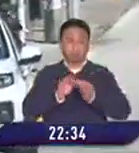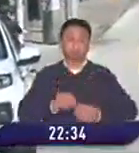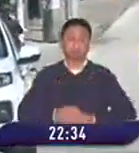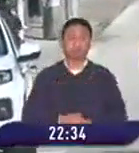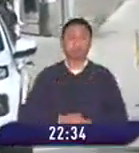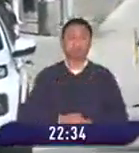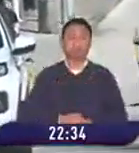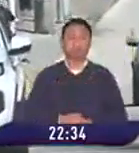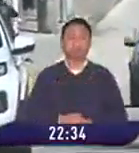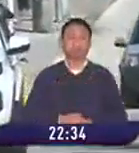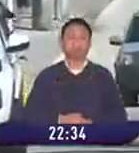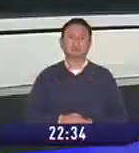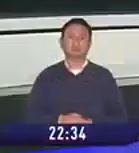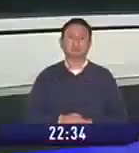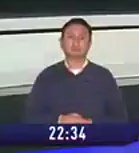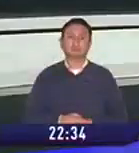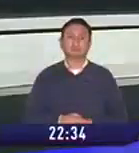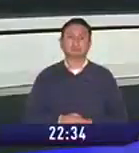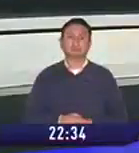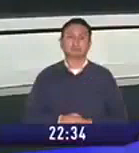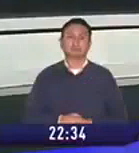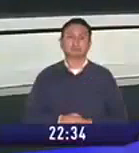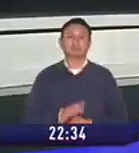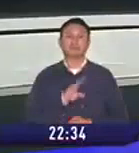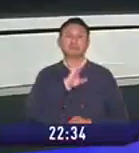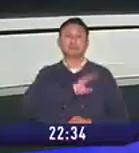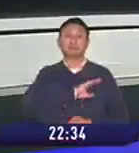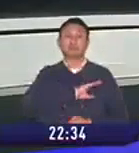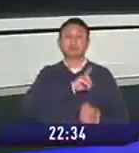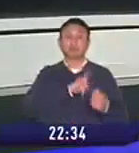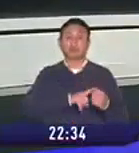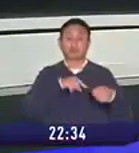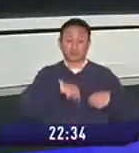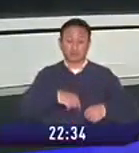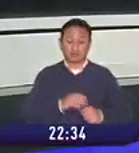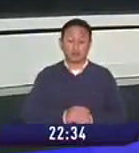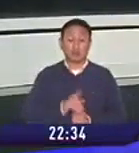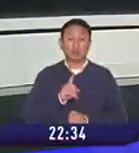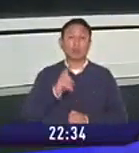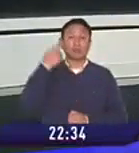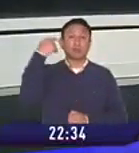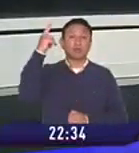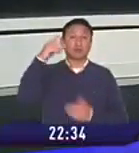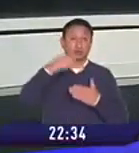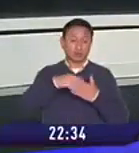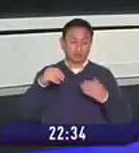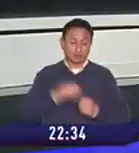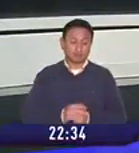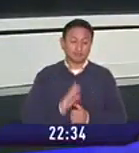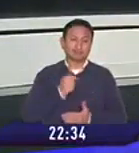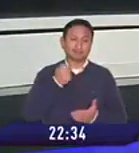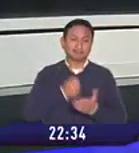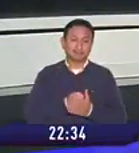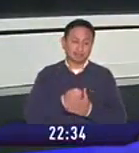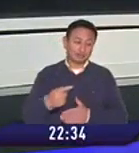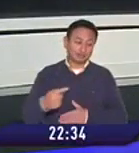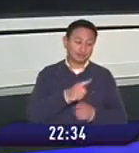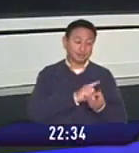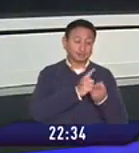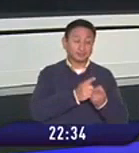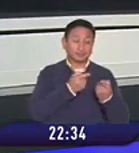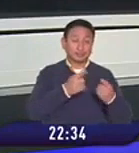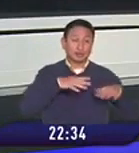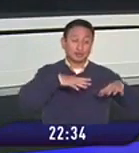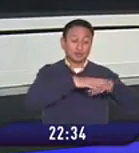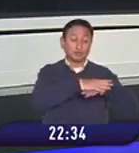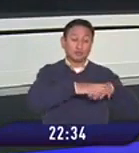Informó Priscila Cadena. El municipio de Quito destina alrededor de $1 millón para la reposición de rejillas de